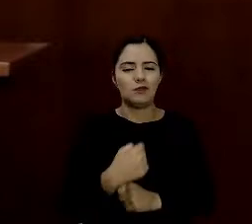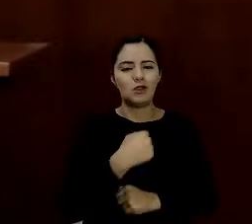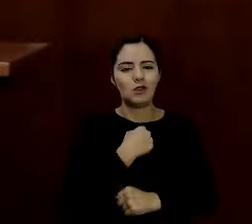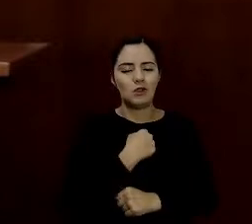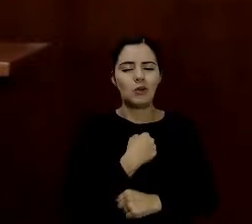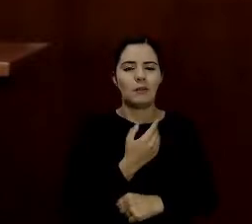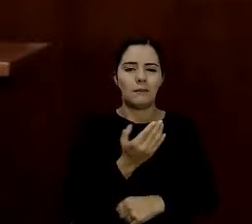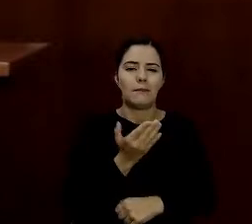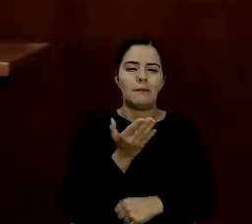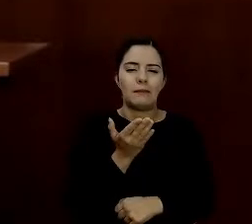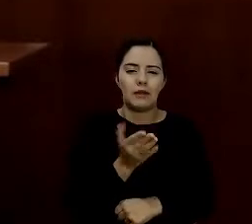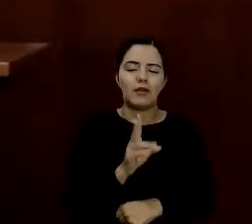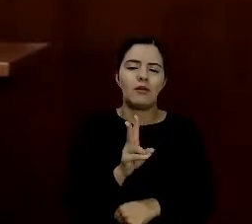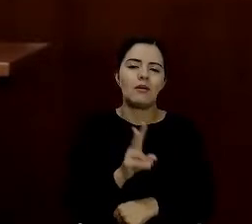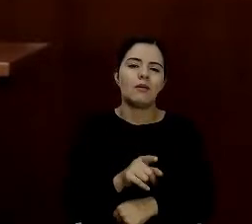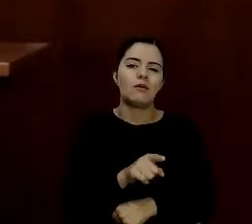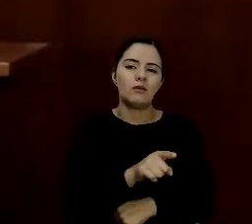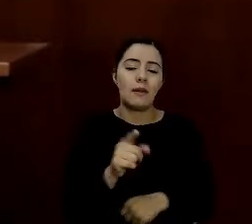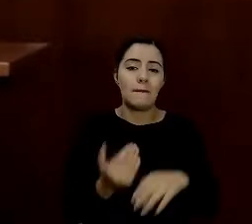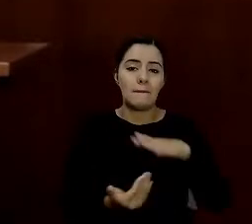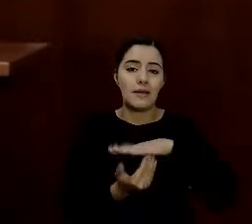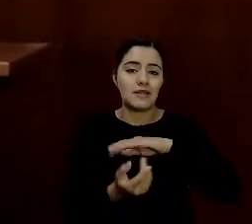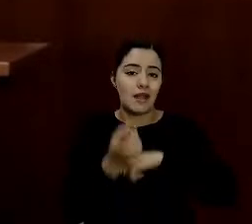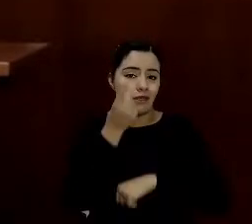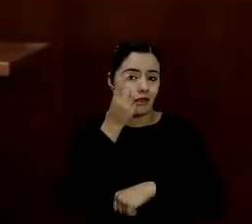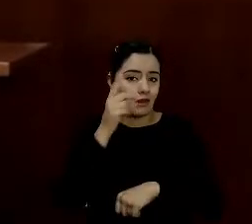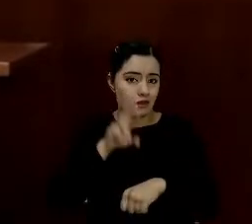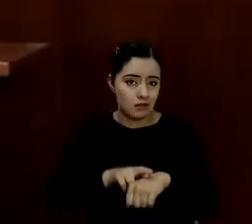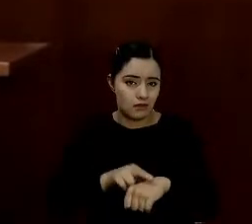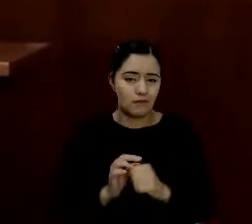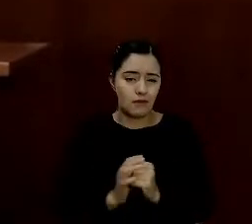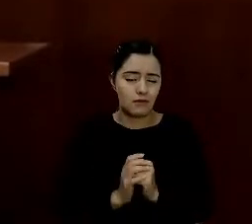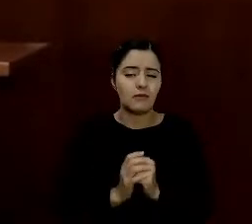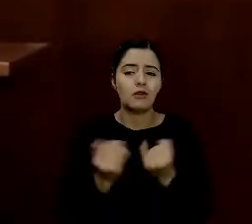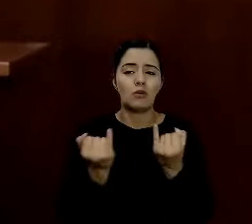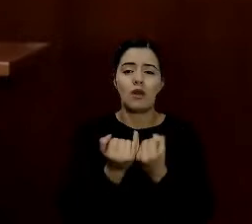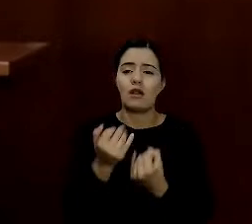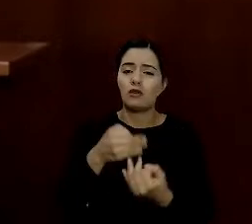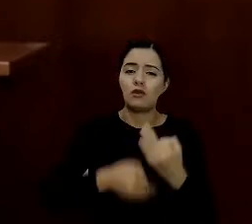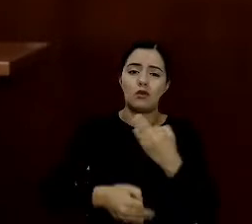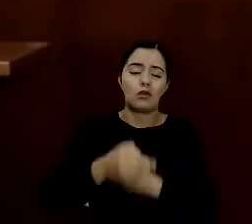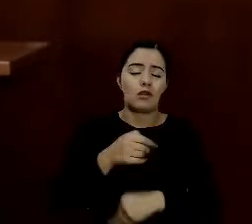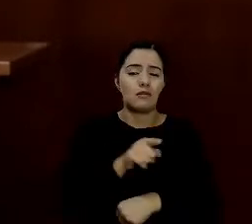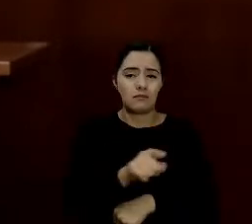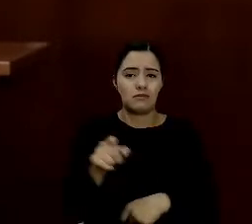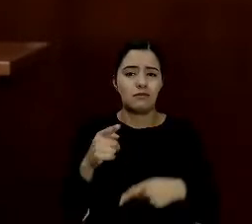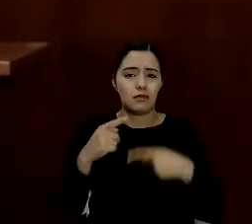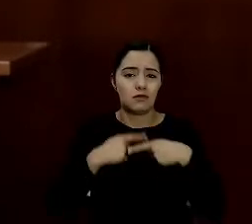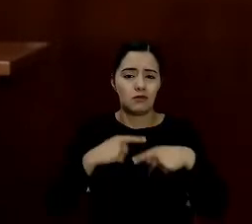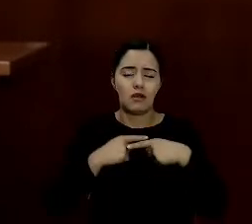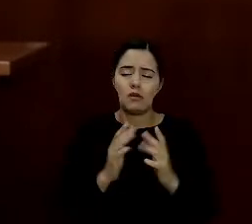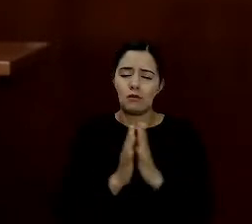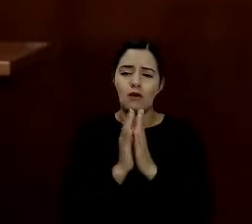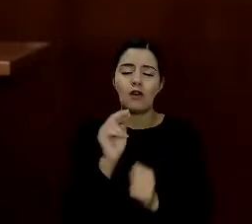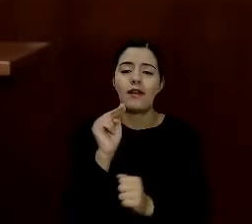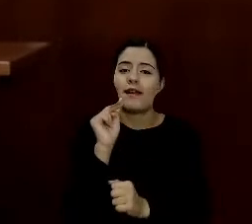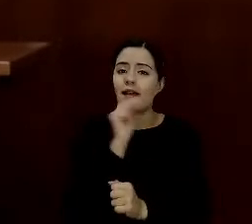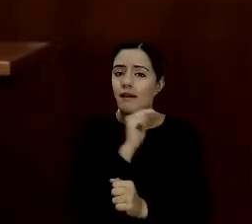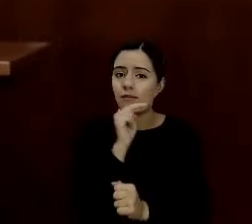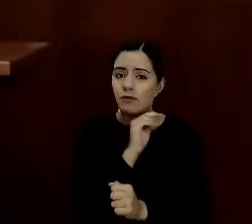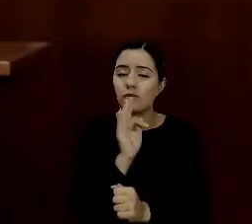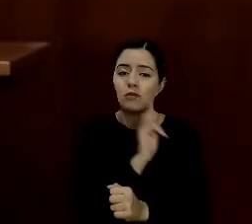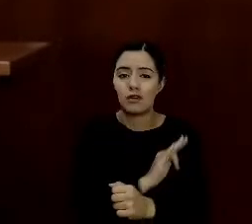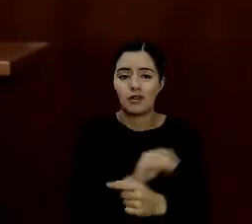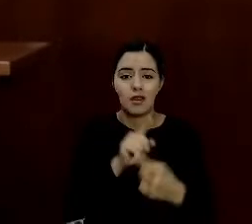apelo apelo a la mesa directiva y apelo a todos los presentes para que a la mayor brevedad estas